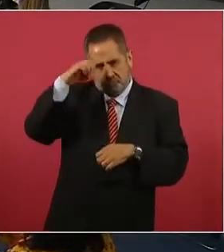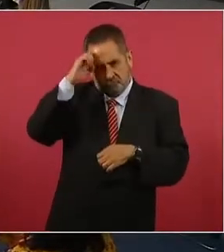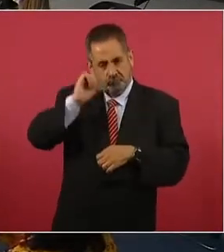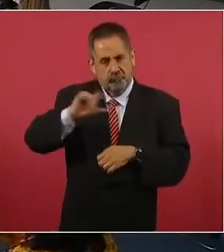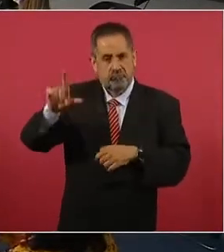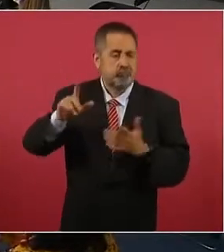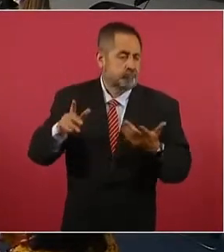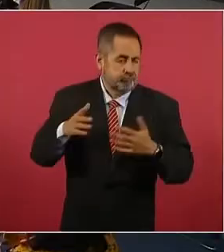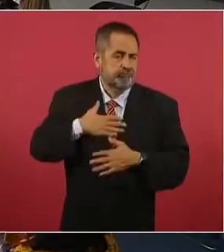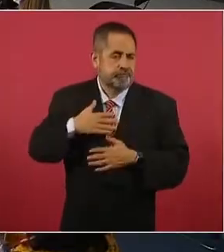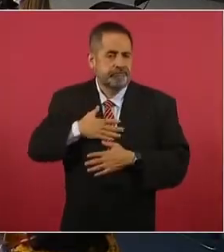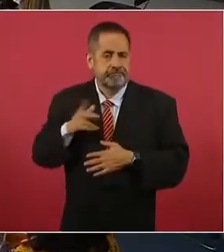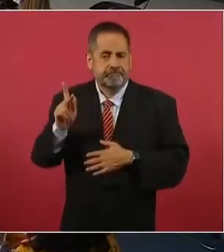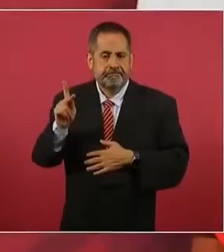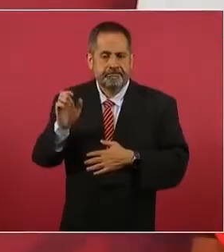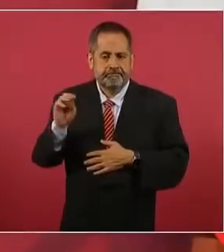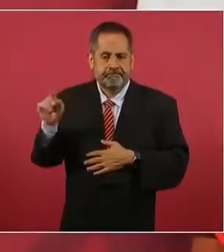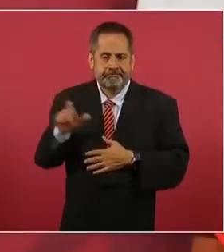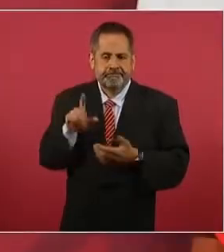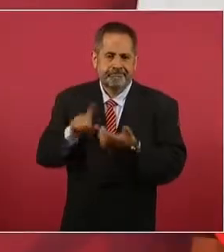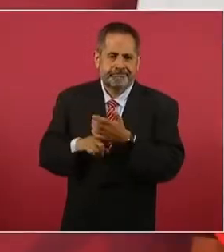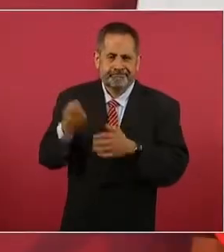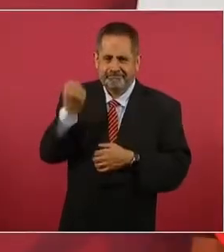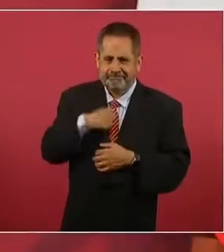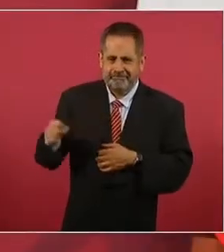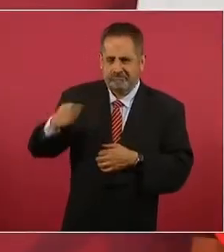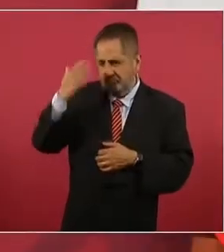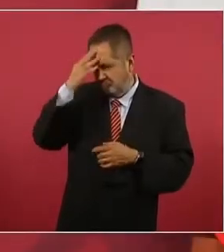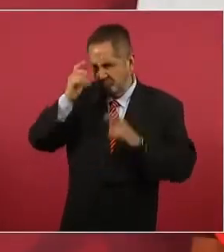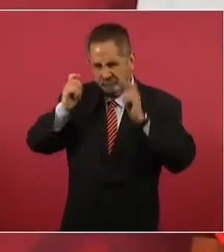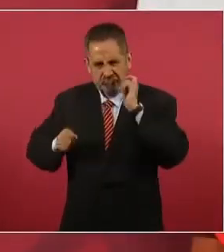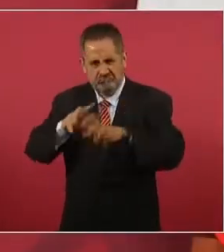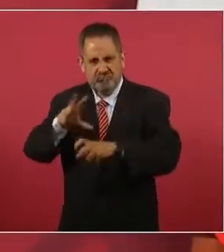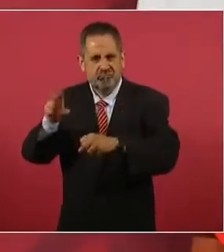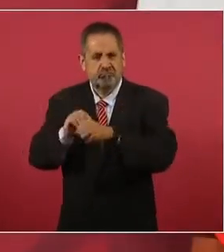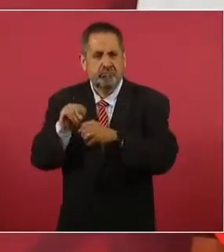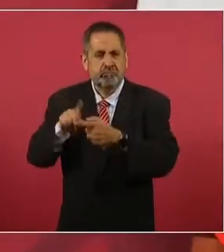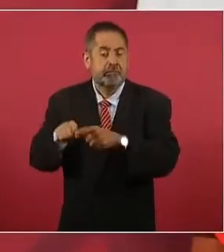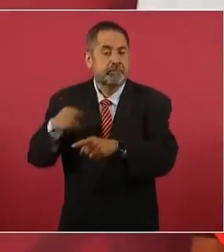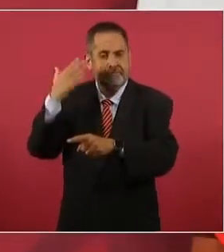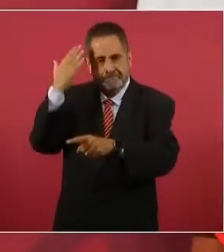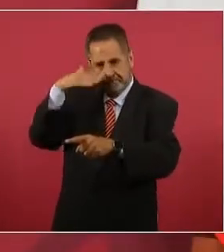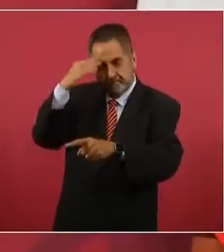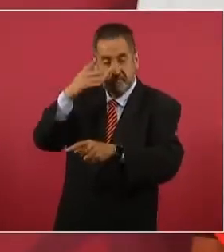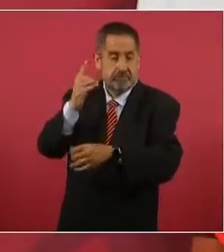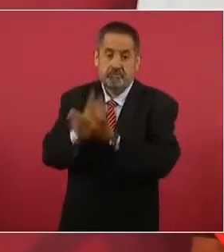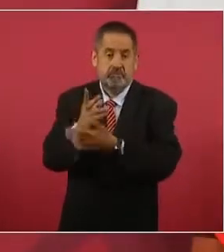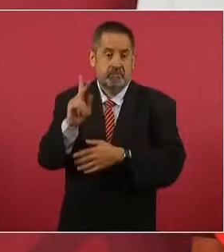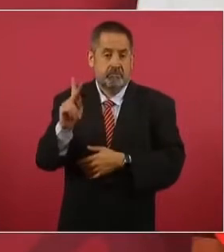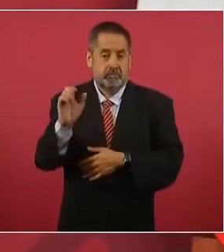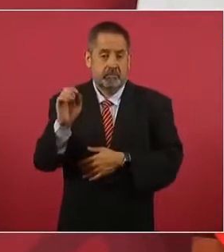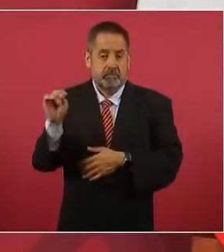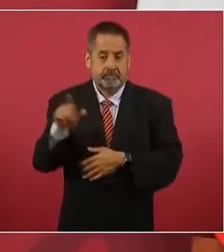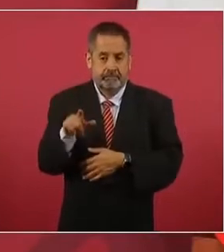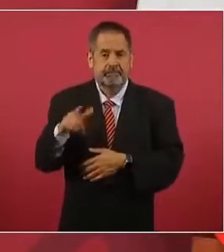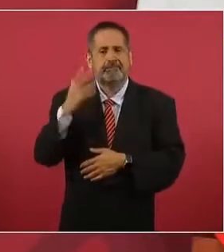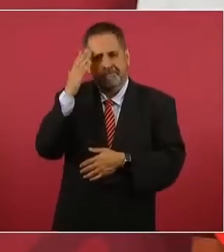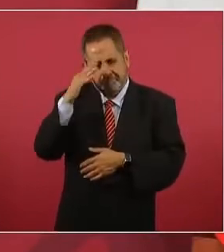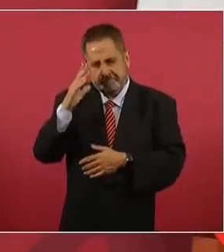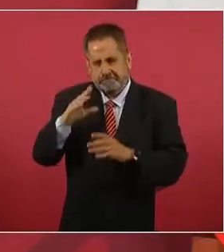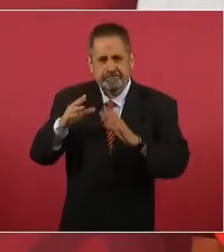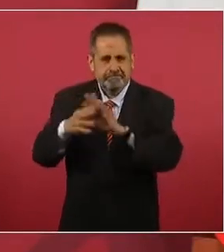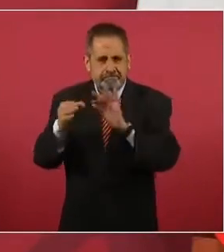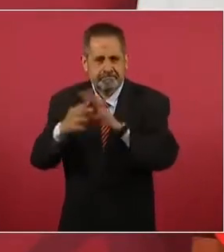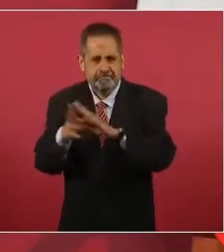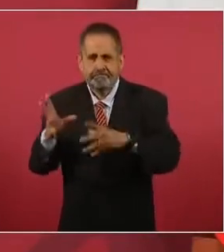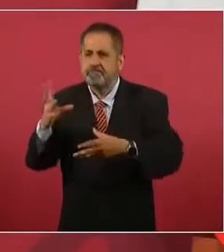pues nosotros en Pemex son nuestros refineros, en México nada más los refineros son Pemex, que ya estamos integrando